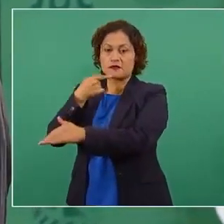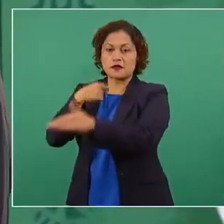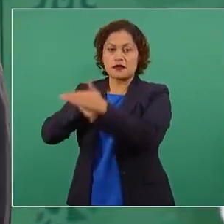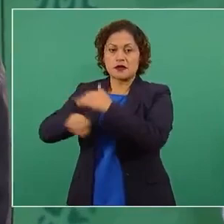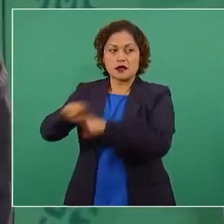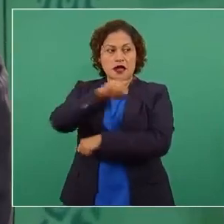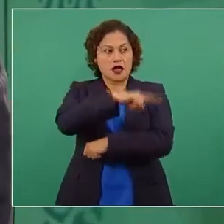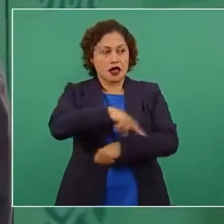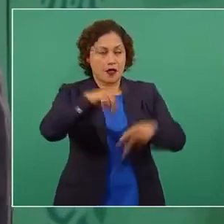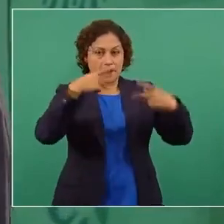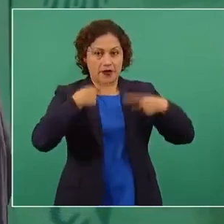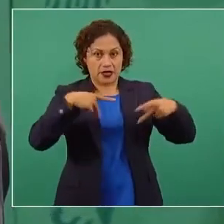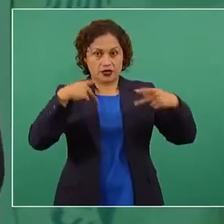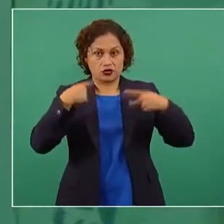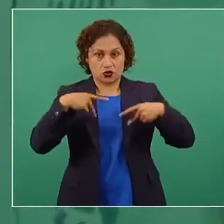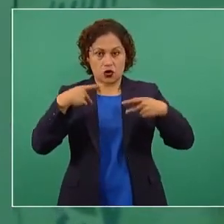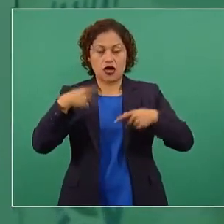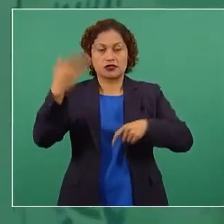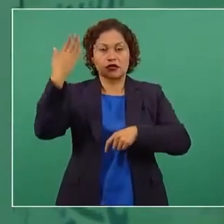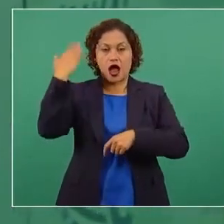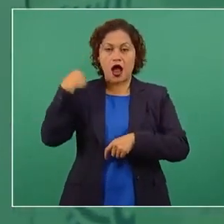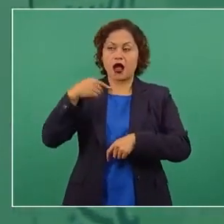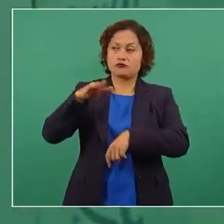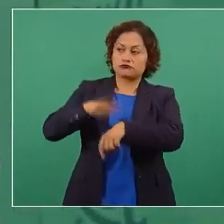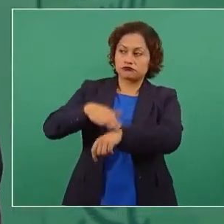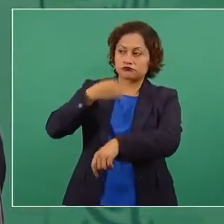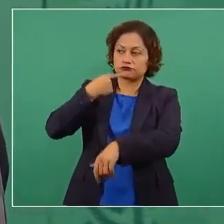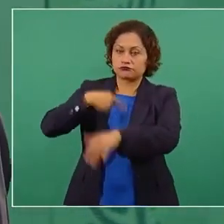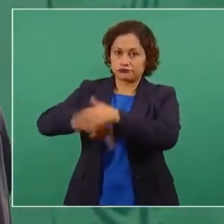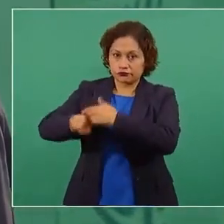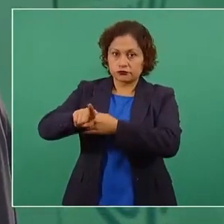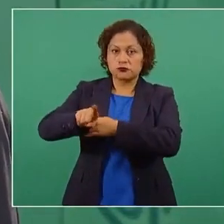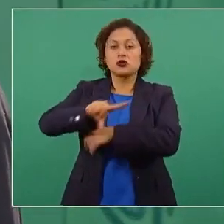lo aprobaba la gente en una consulta,